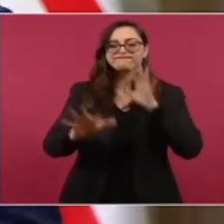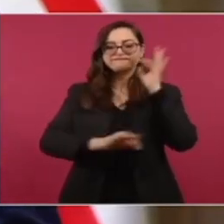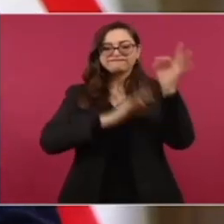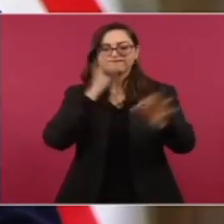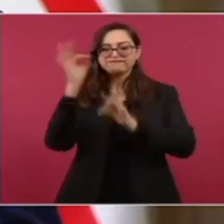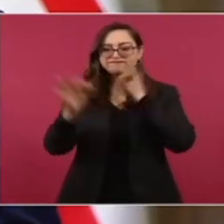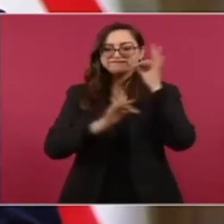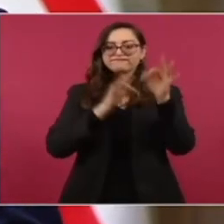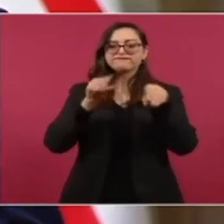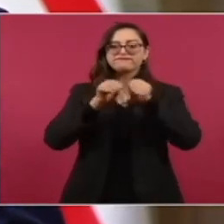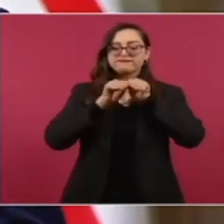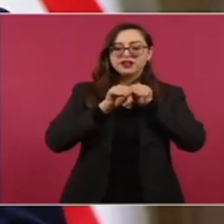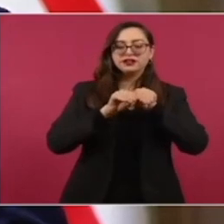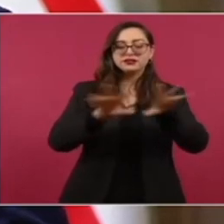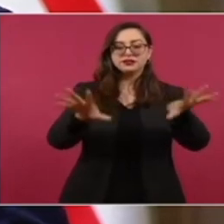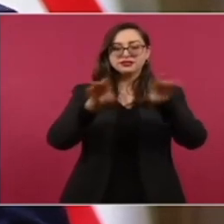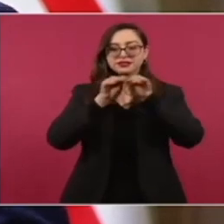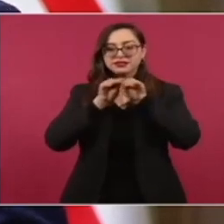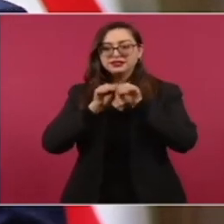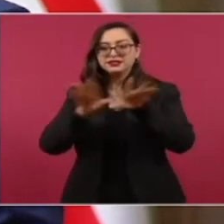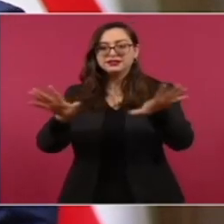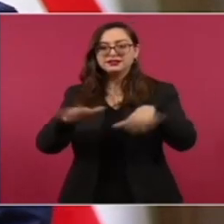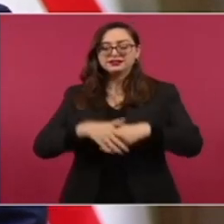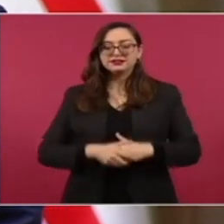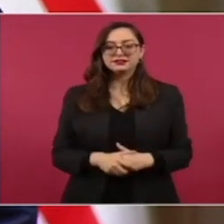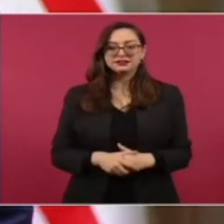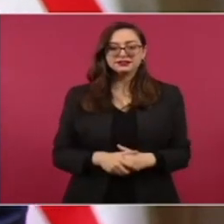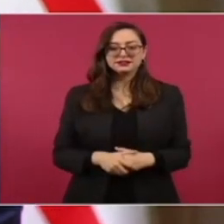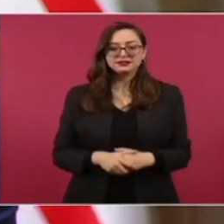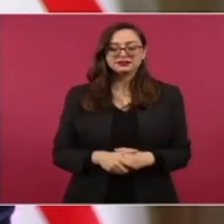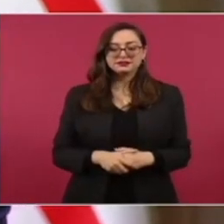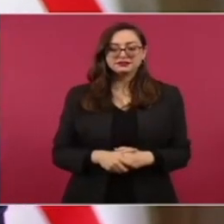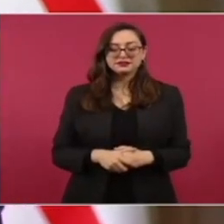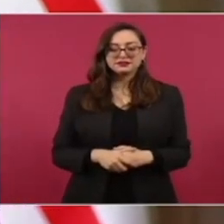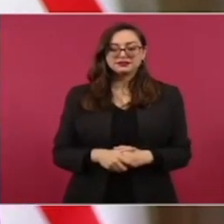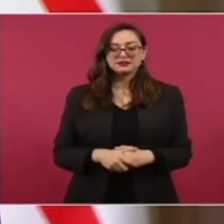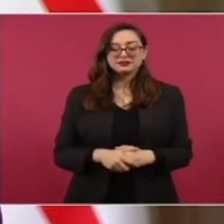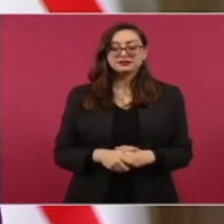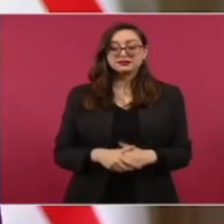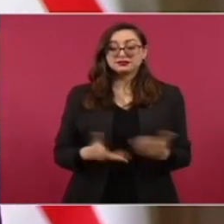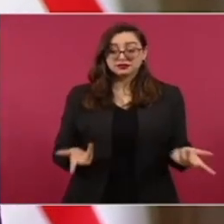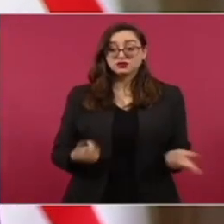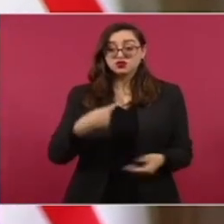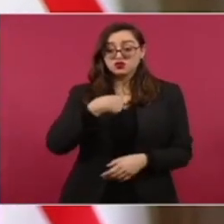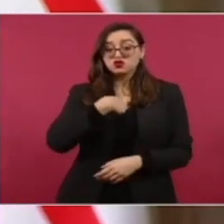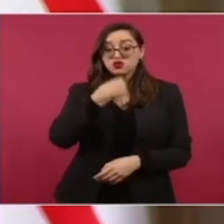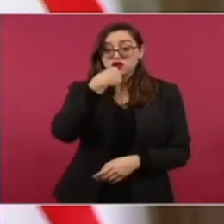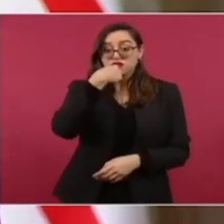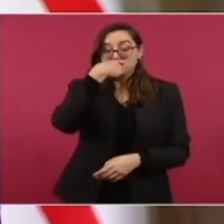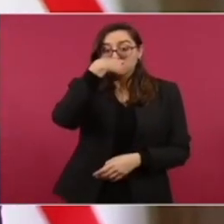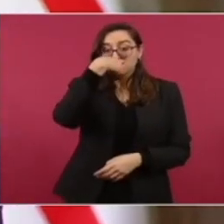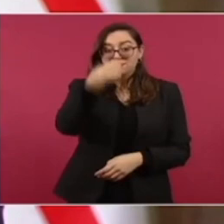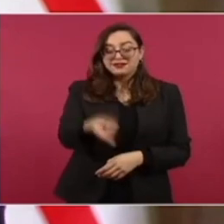Yo comentaba de que los vapeadores